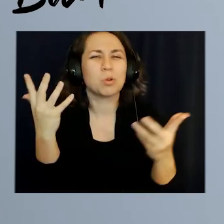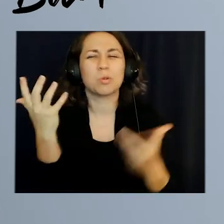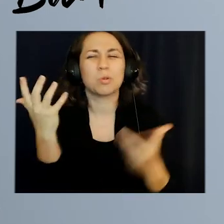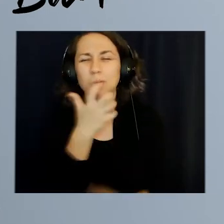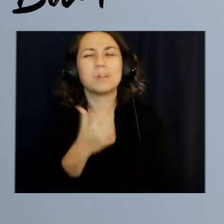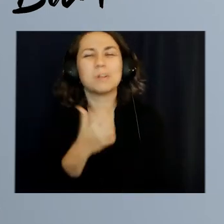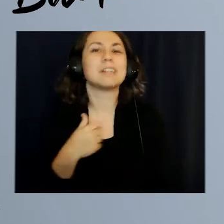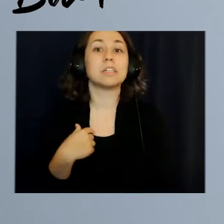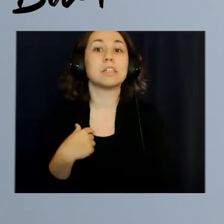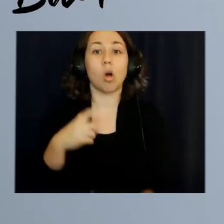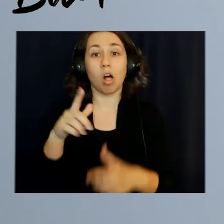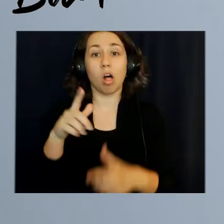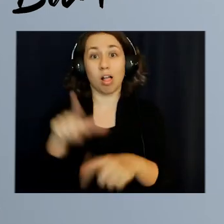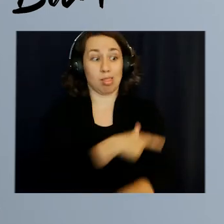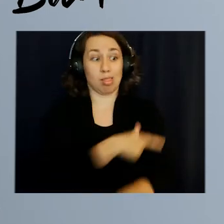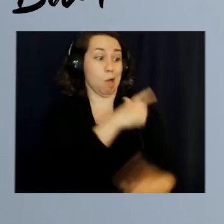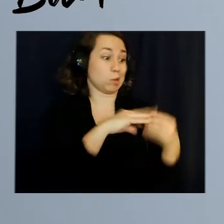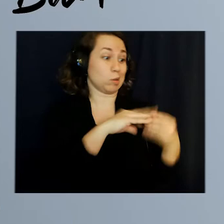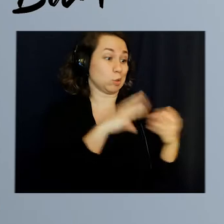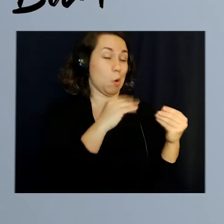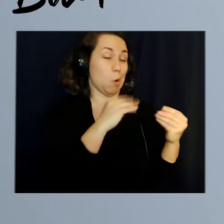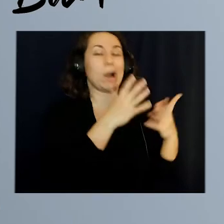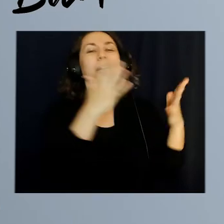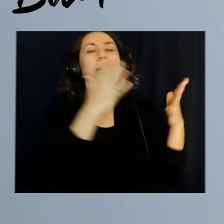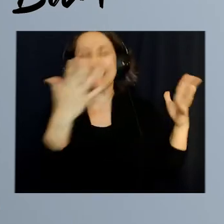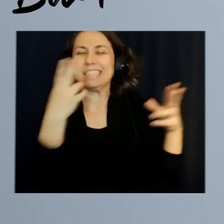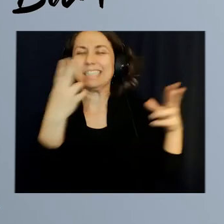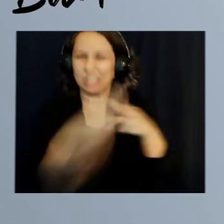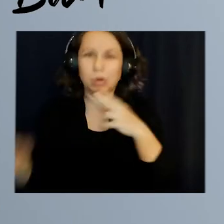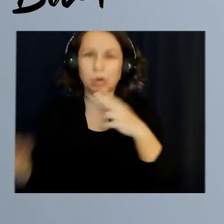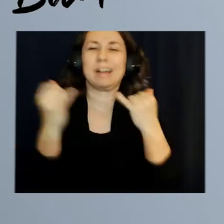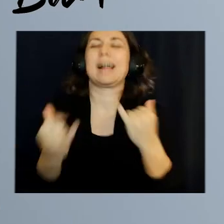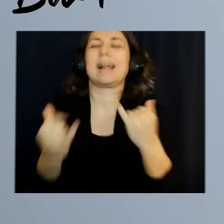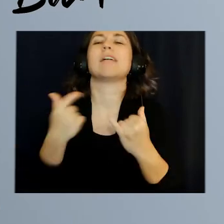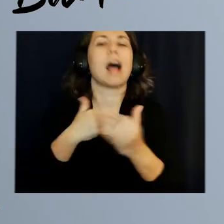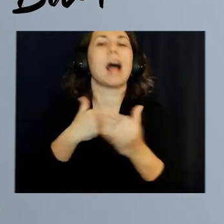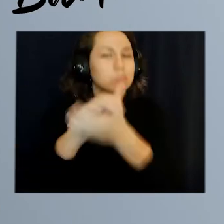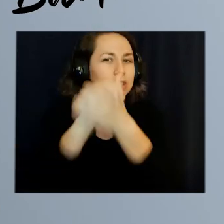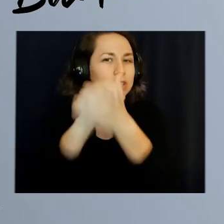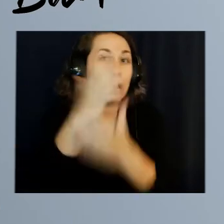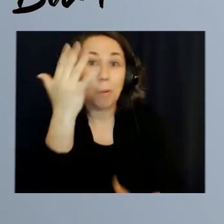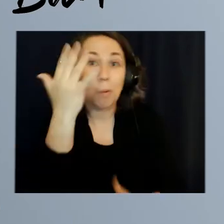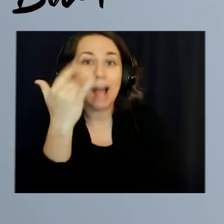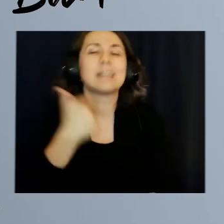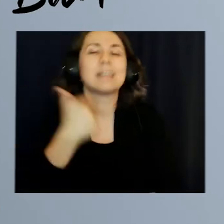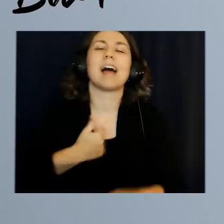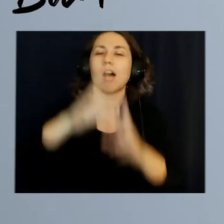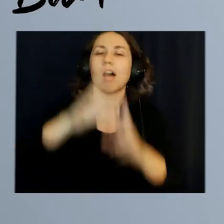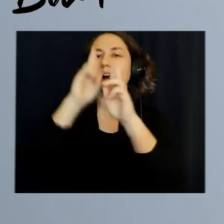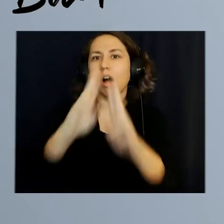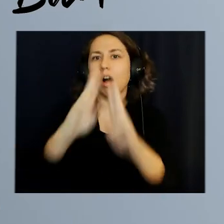en Texas. Ustedes son sorprendentes. Estoy emocionada de que van a tener futuros brillantes.